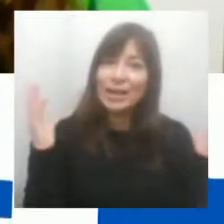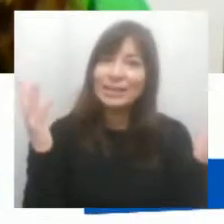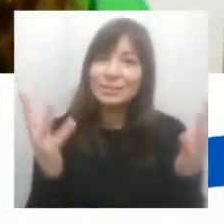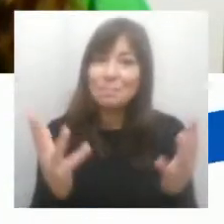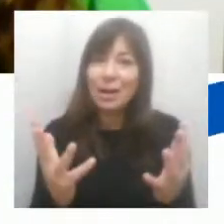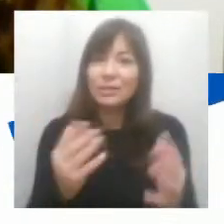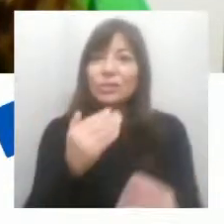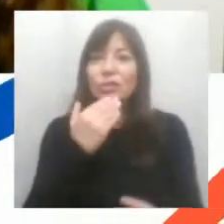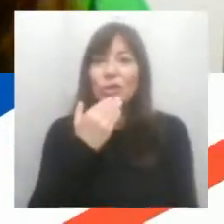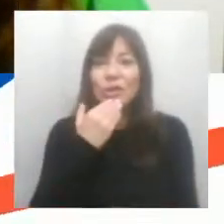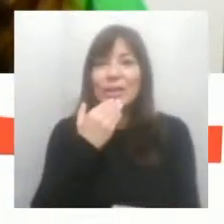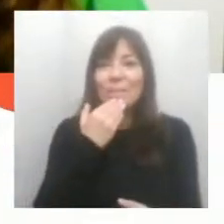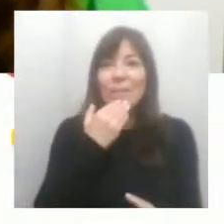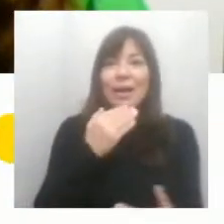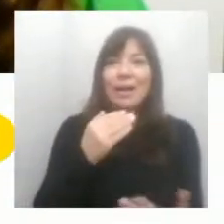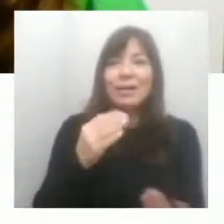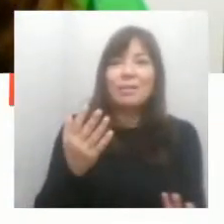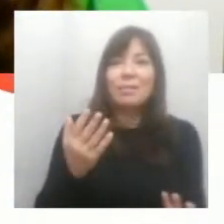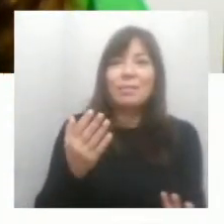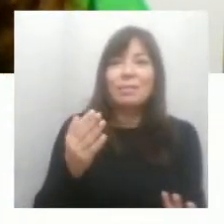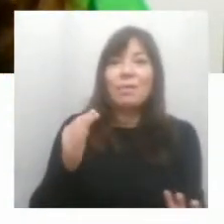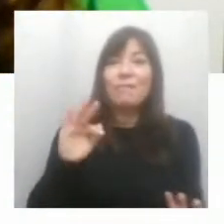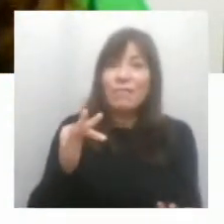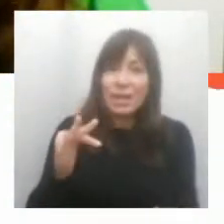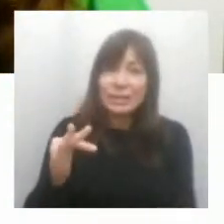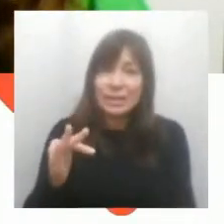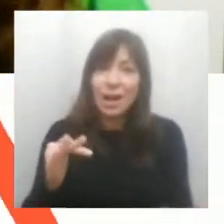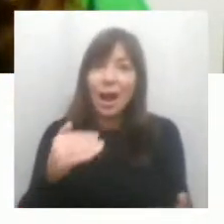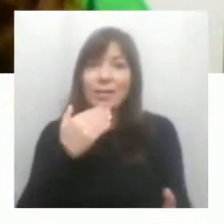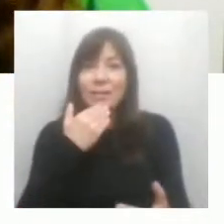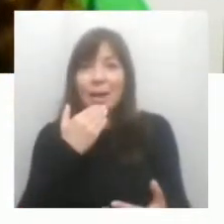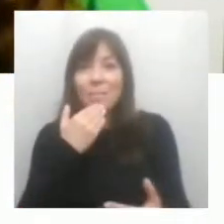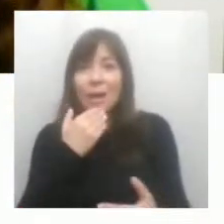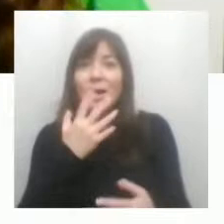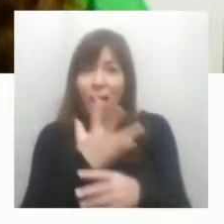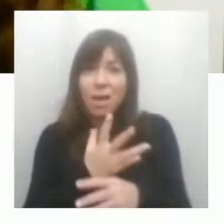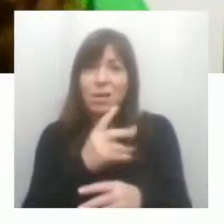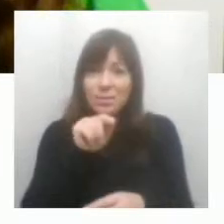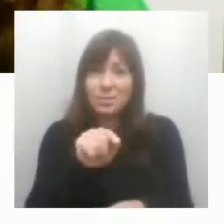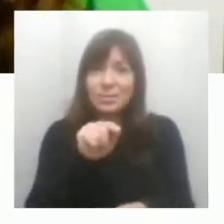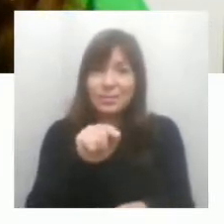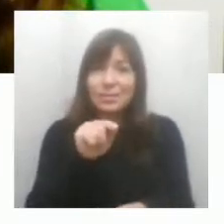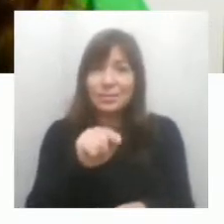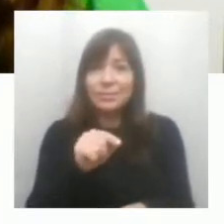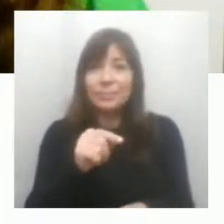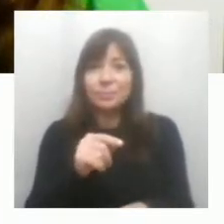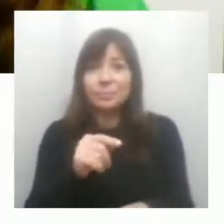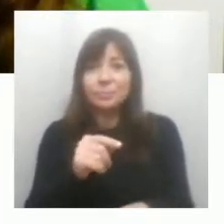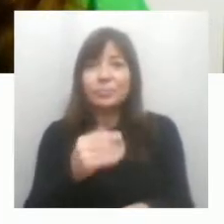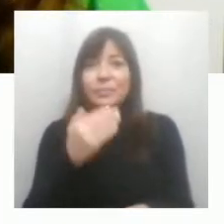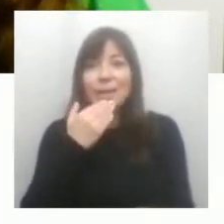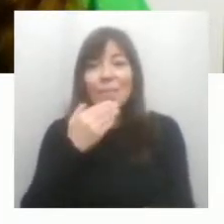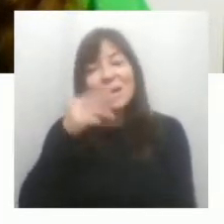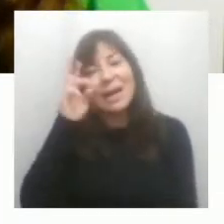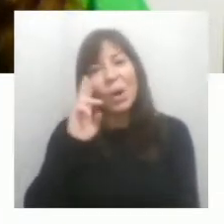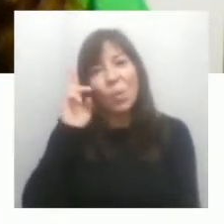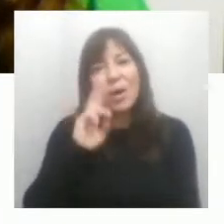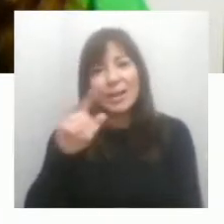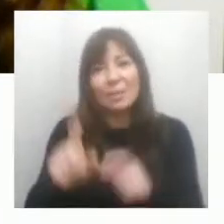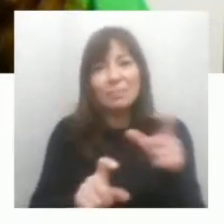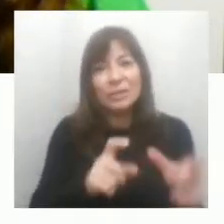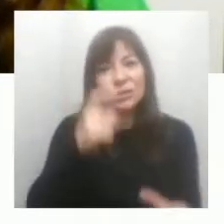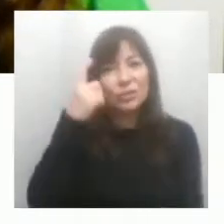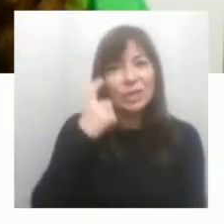de física, una denominada material granular, que estuvo presente en ese edificio. Y yo creo que hay algo que la gente recuerda, ¿ya? Que